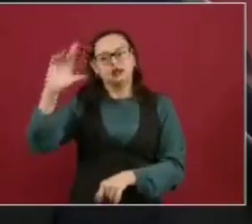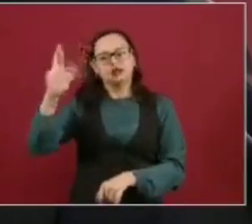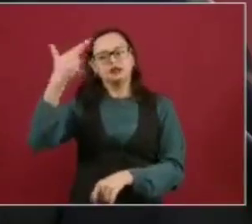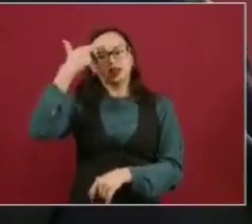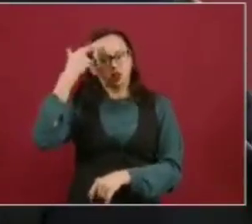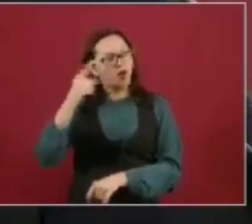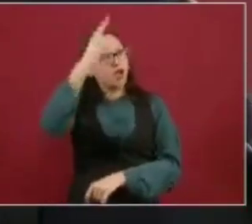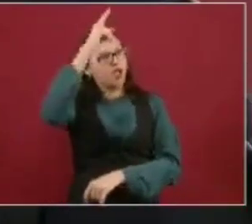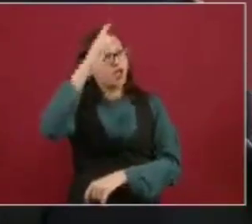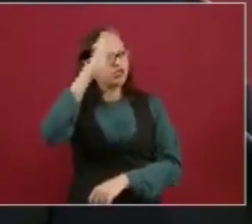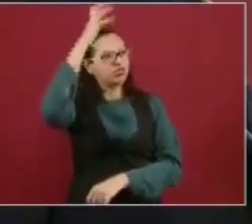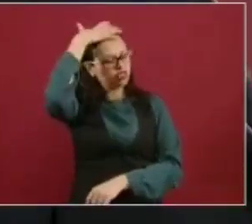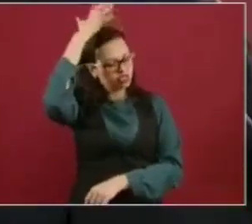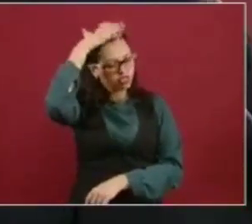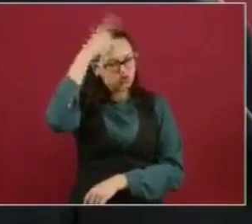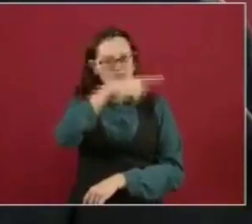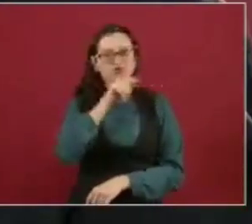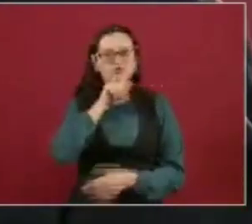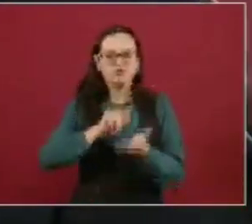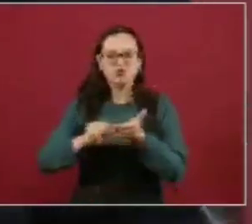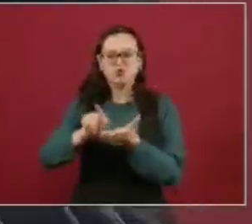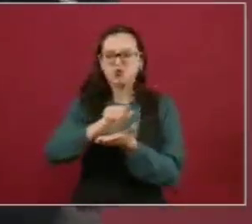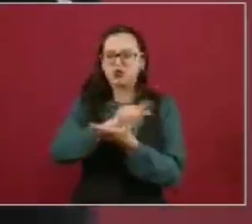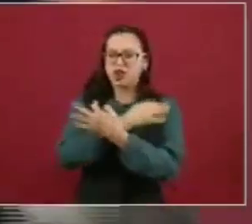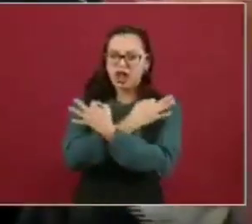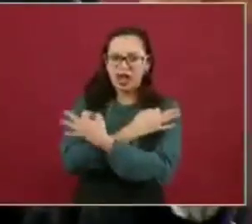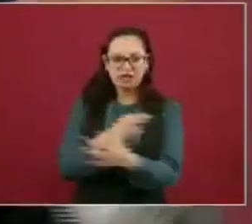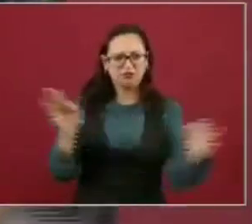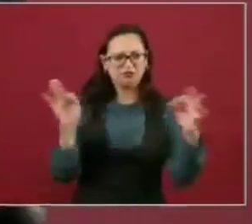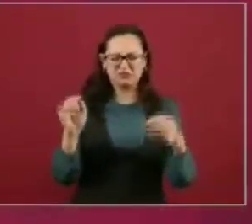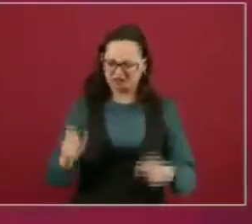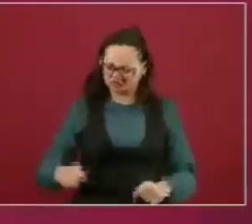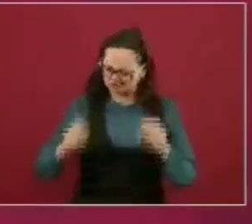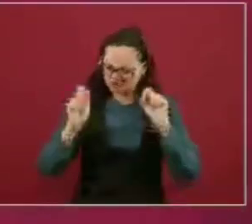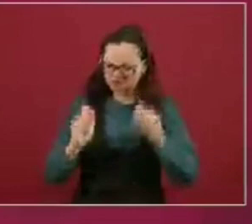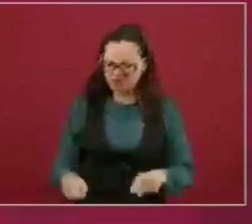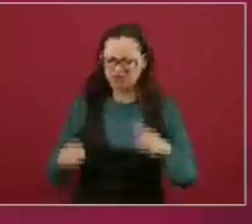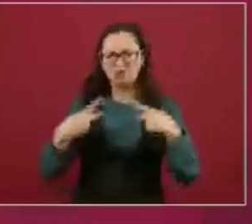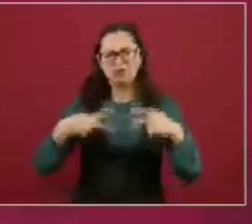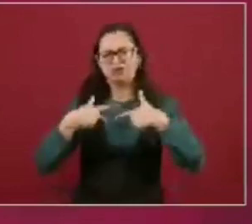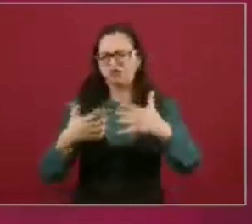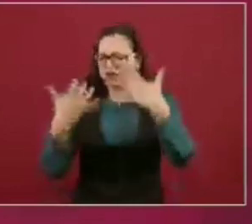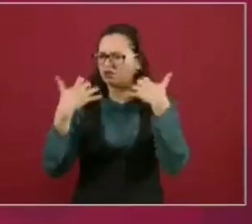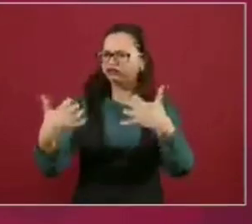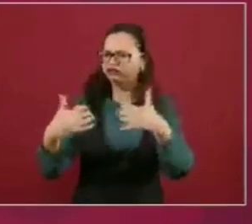el mensaje del presidente Trump. Y le pregunto a la gente,